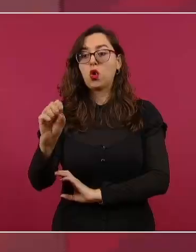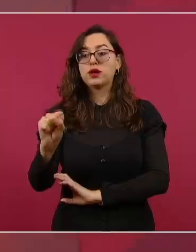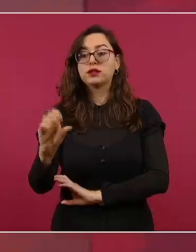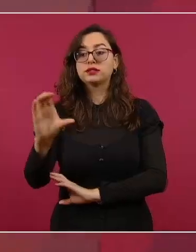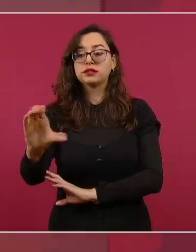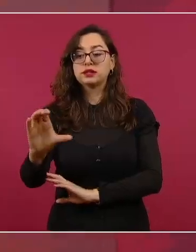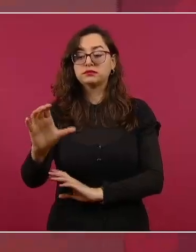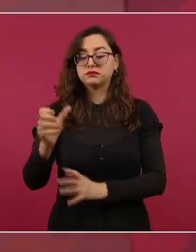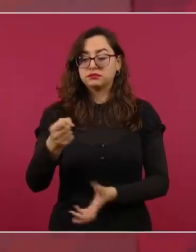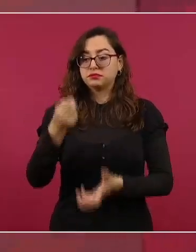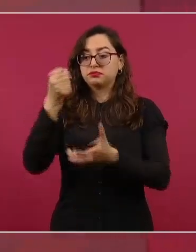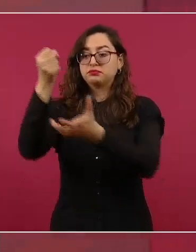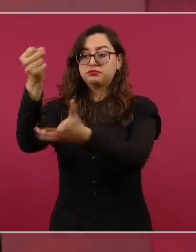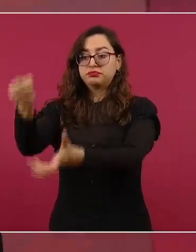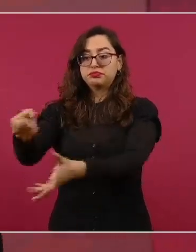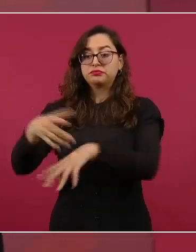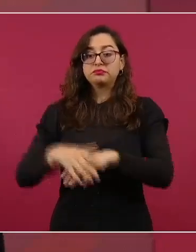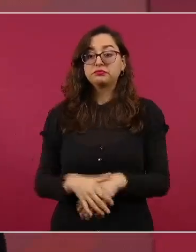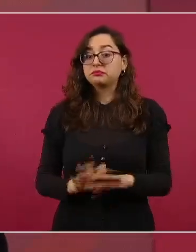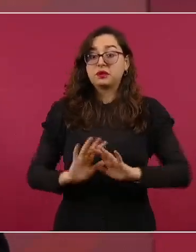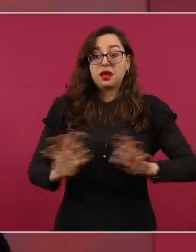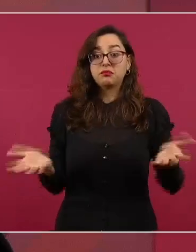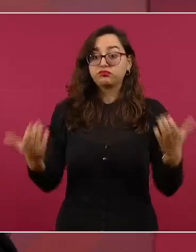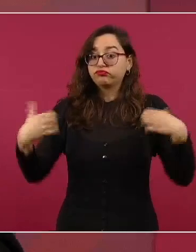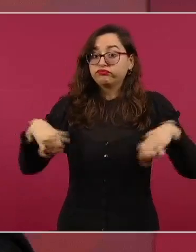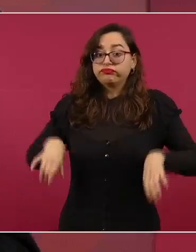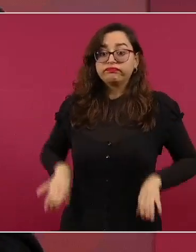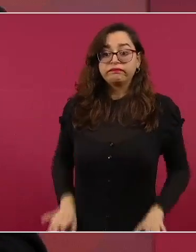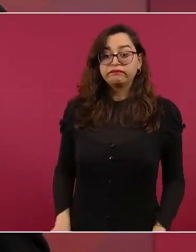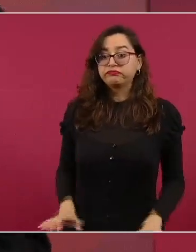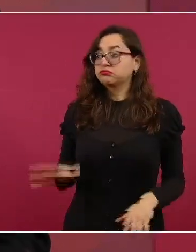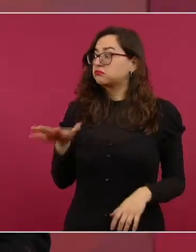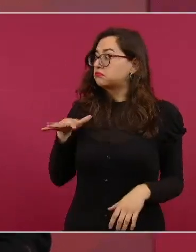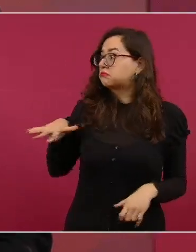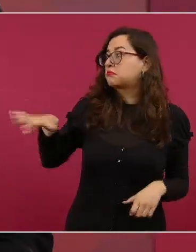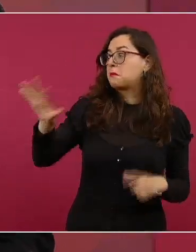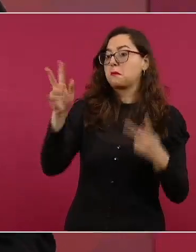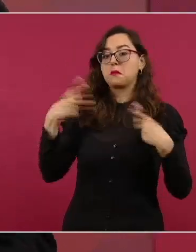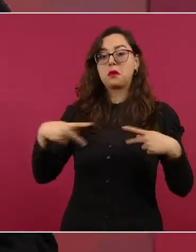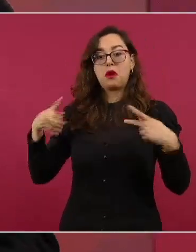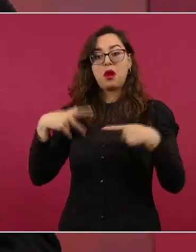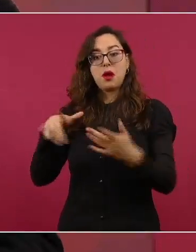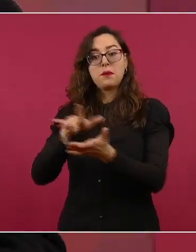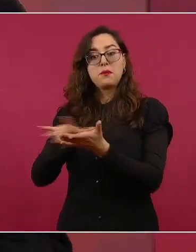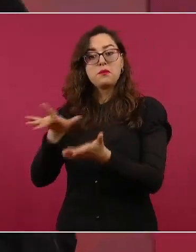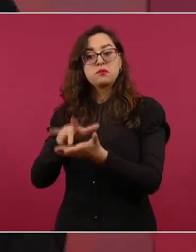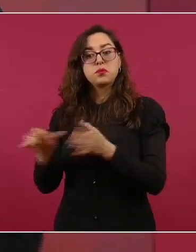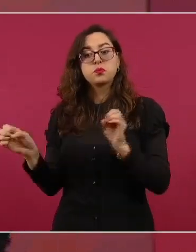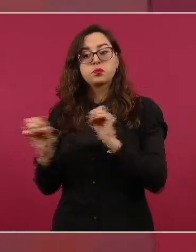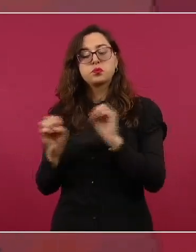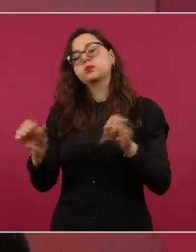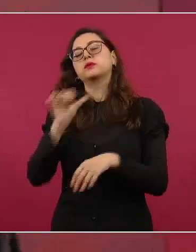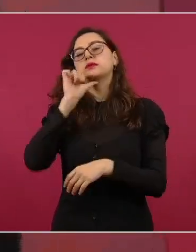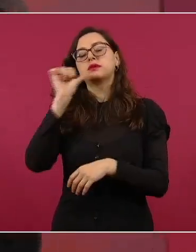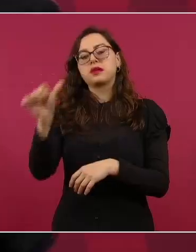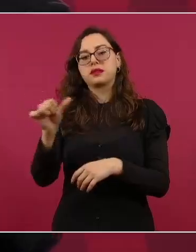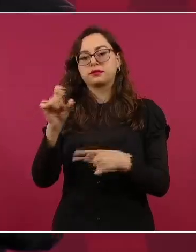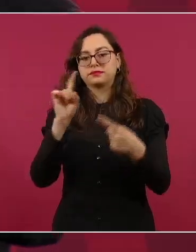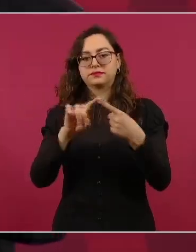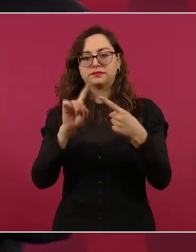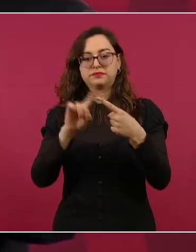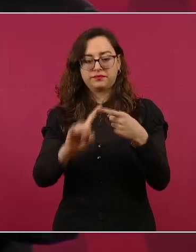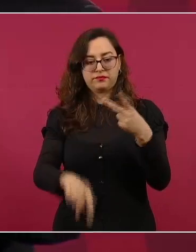mecanismo con el que supuestamente quieren resolver el problema es de que